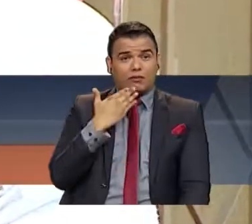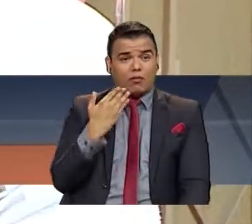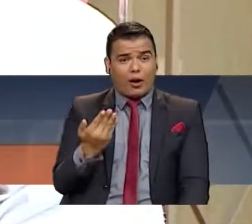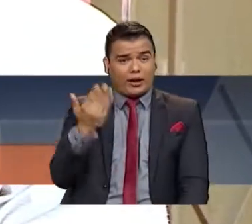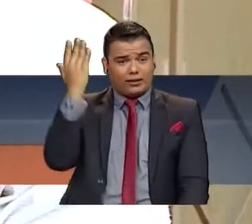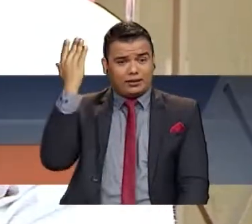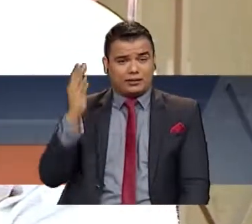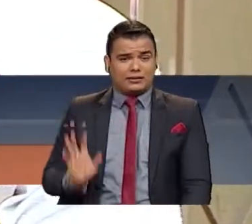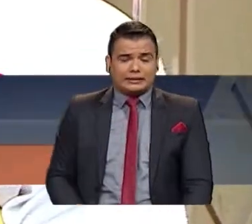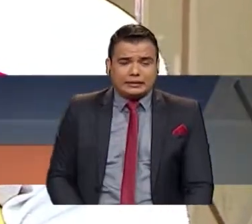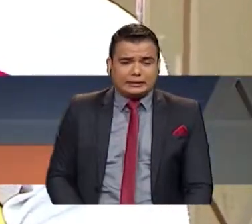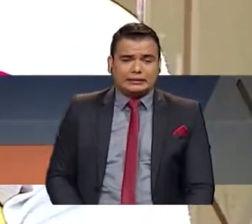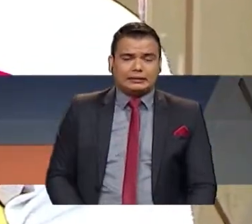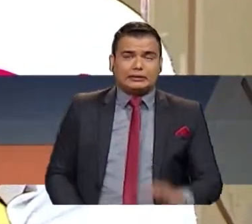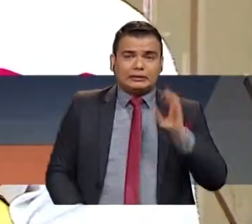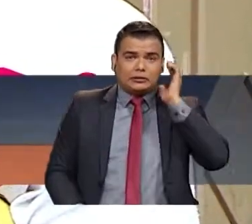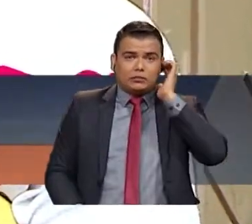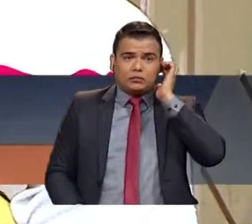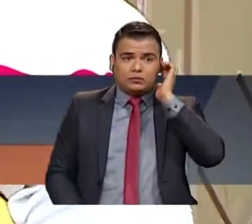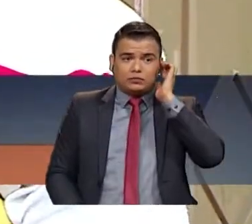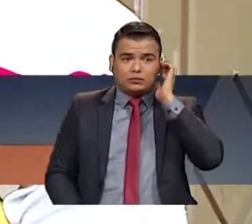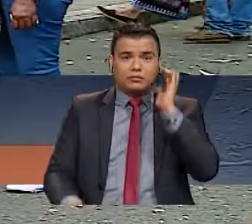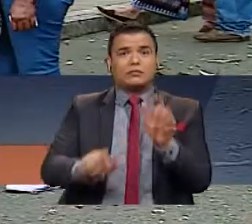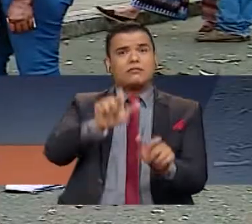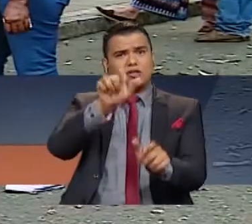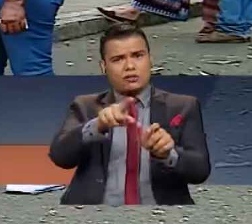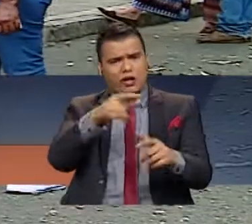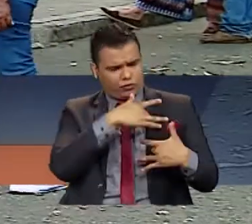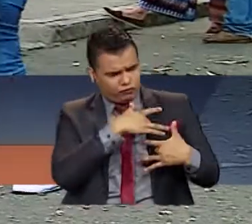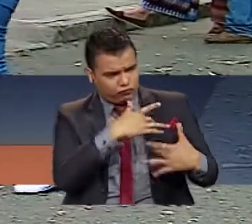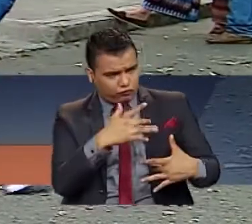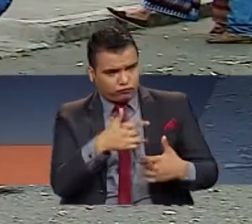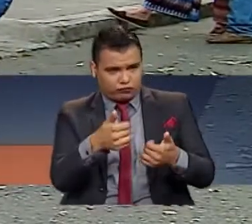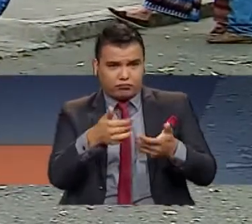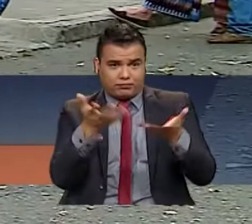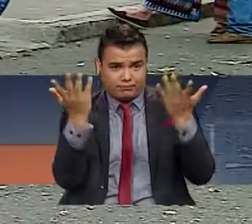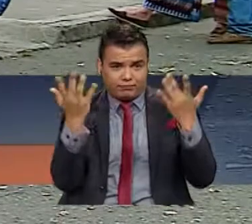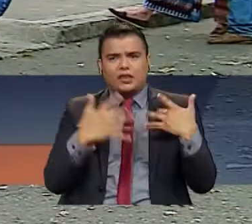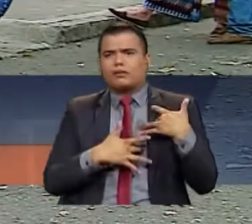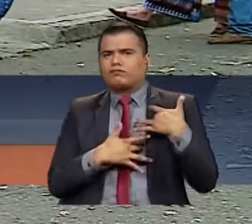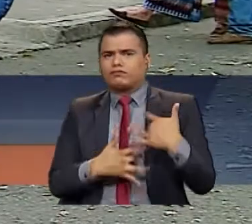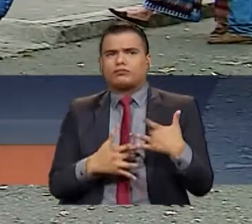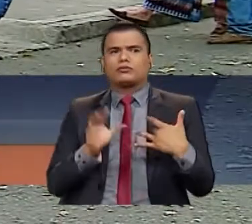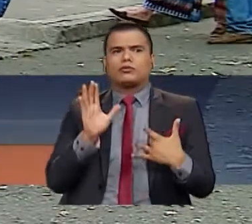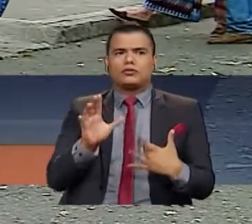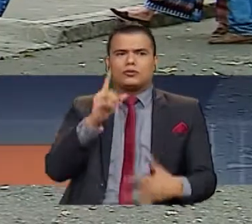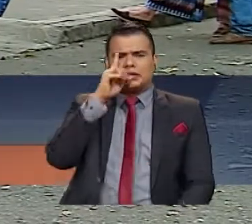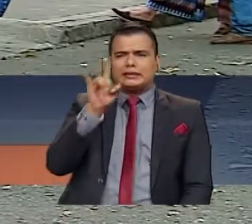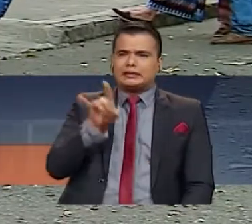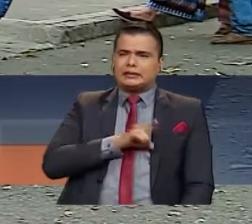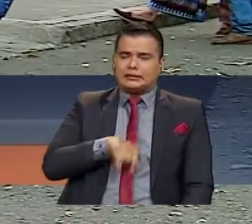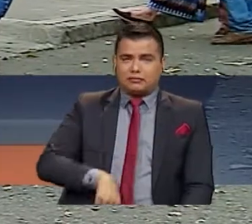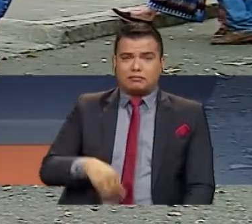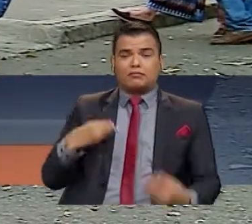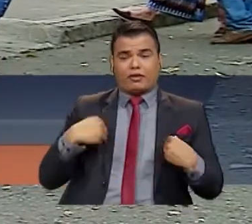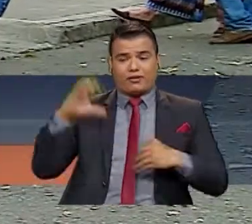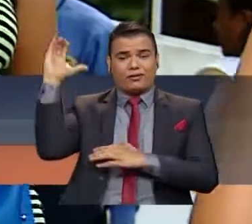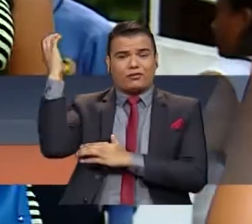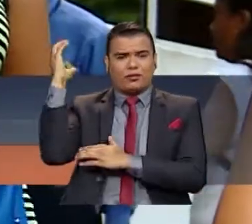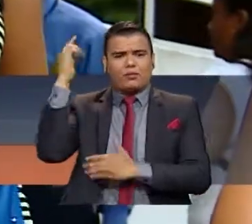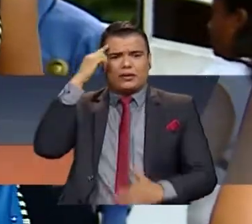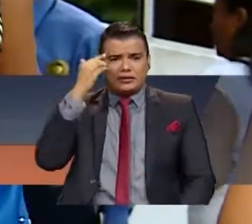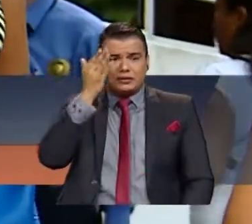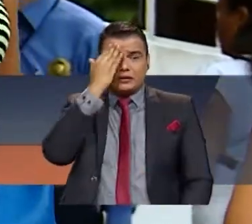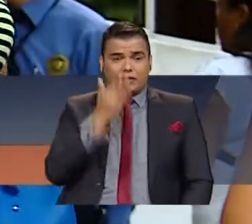muy buenas. Gente muy solidaria. Solidaridad que debemos sentir los habitantes de un país que como